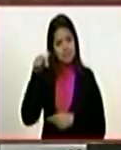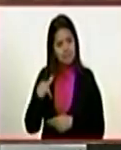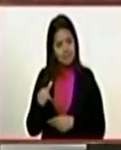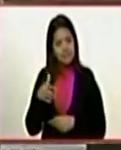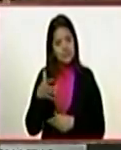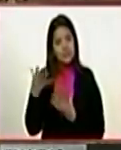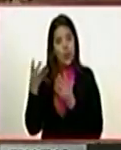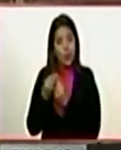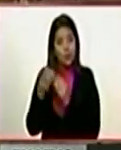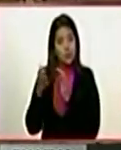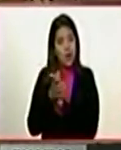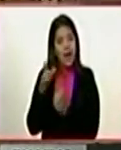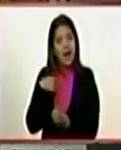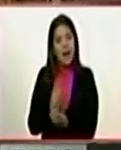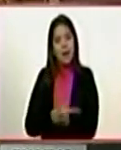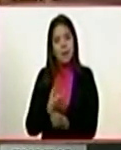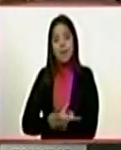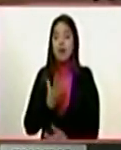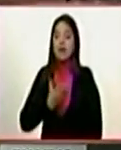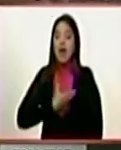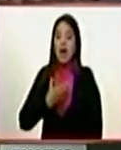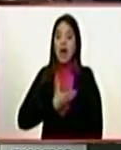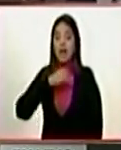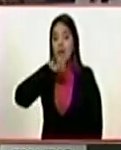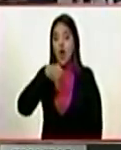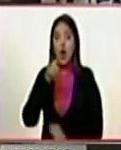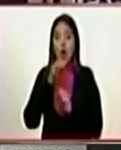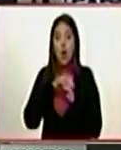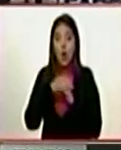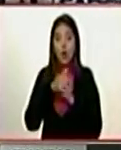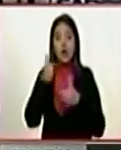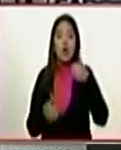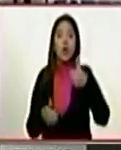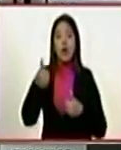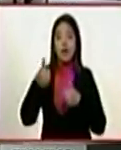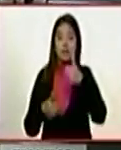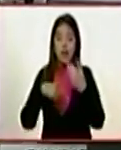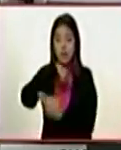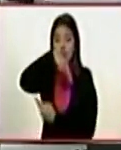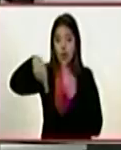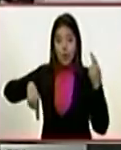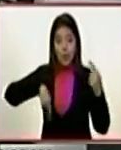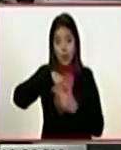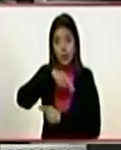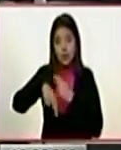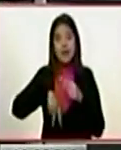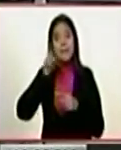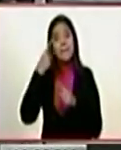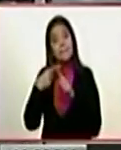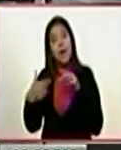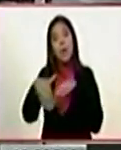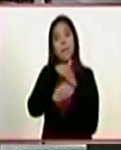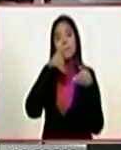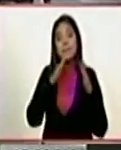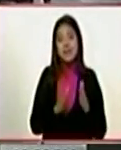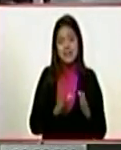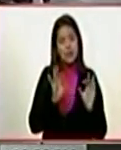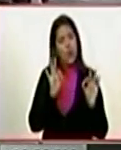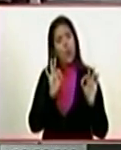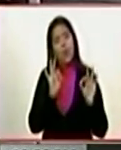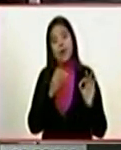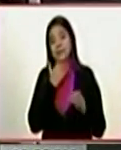el camarada, con nuestro hermano el alcalde Jorge Rodríguez, los candidatos a la revolución, bueno, y un ministro de lujo que